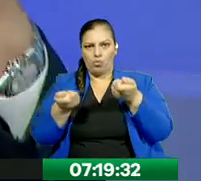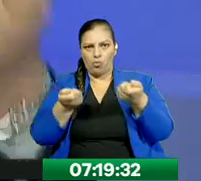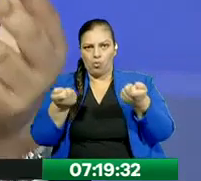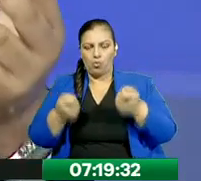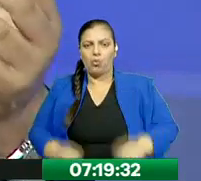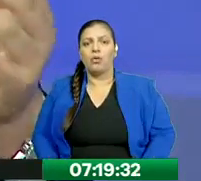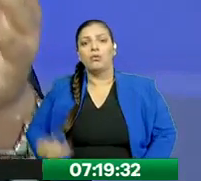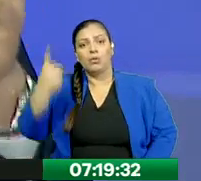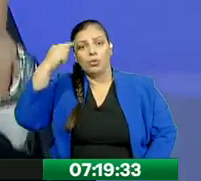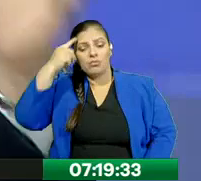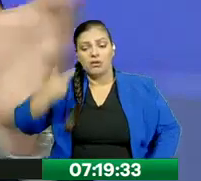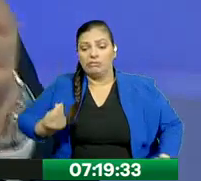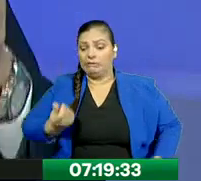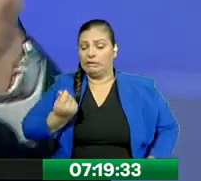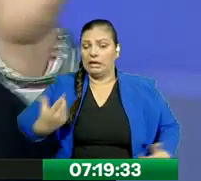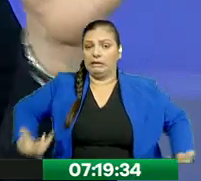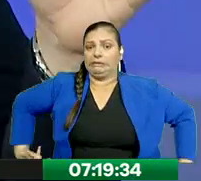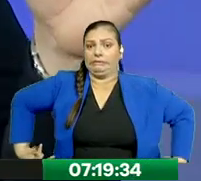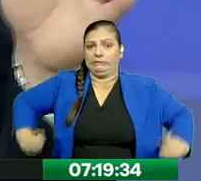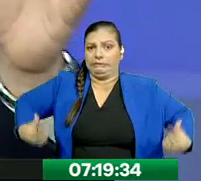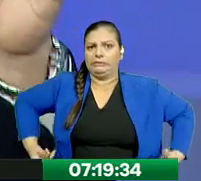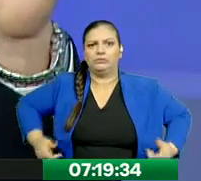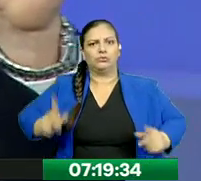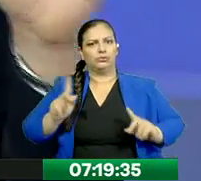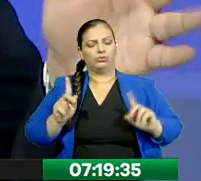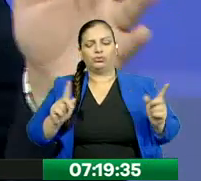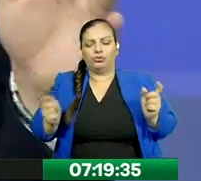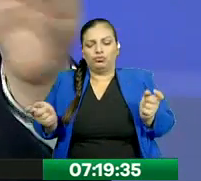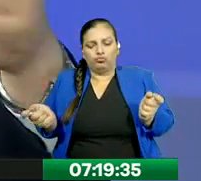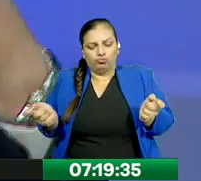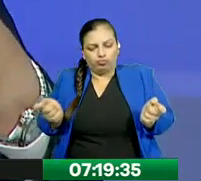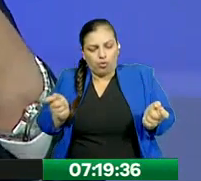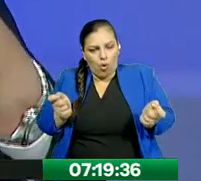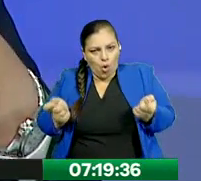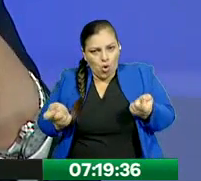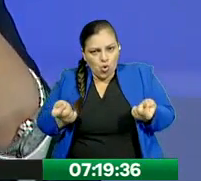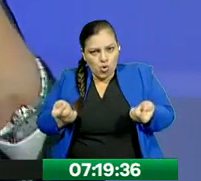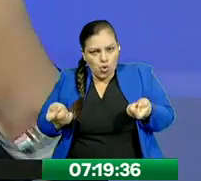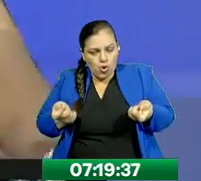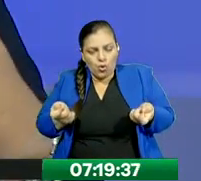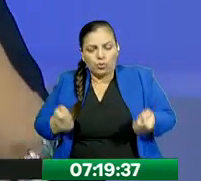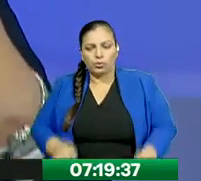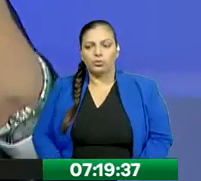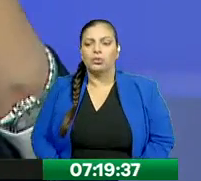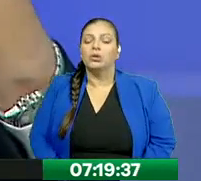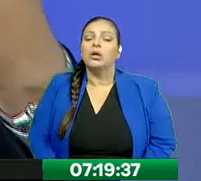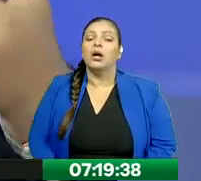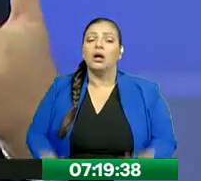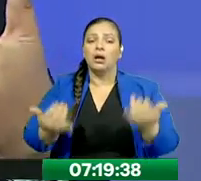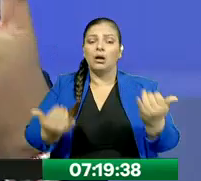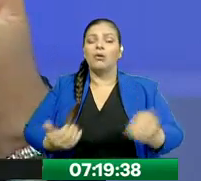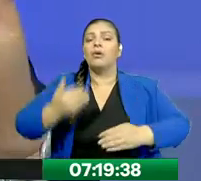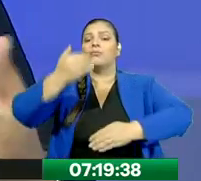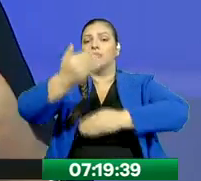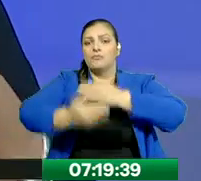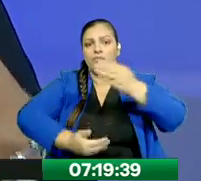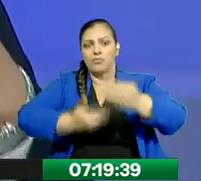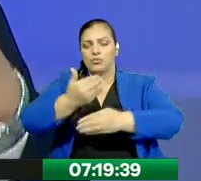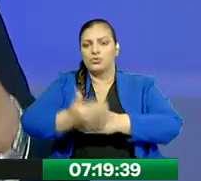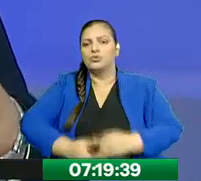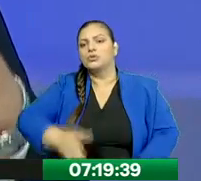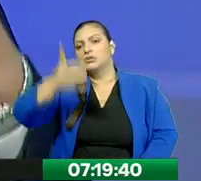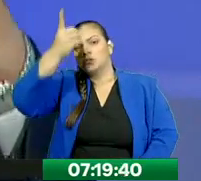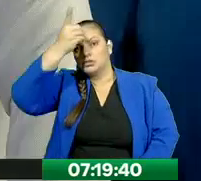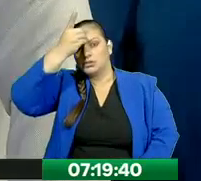es el gasto corriente. Entonces, hay que hacer una revisión, una optimización real. Me refiero en este caso a entrar a un proceso de renegociación de la deuda pública.